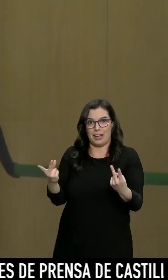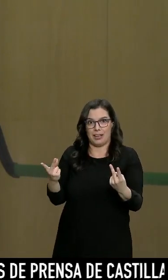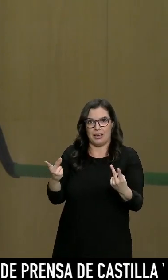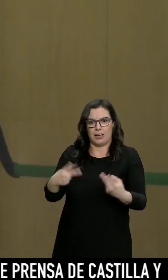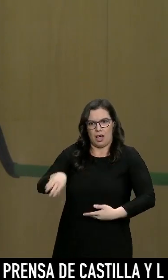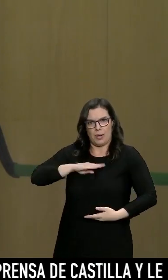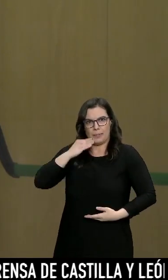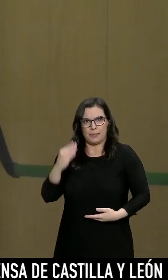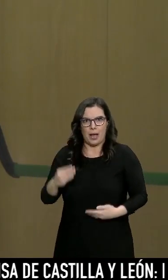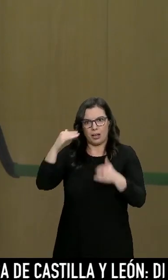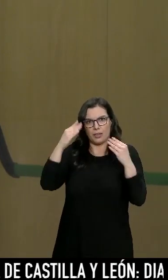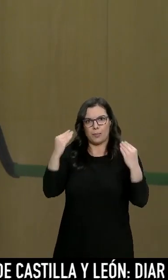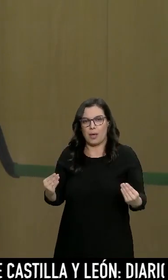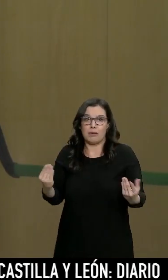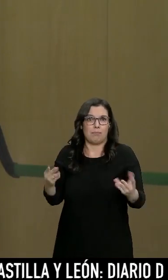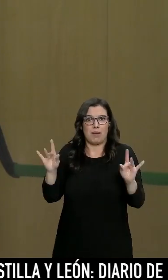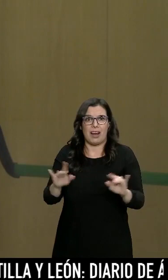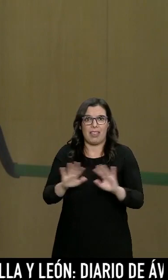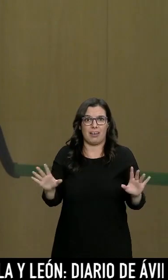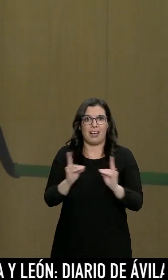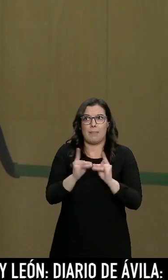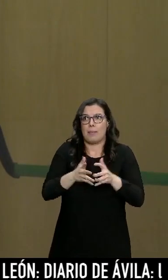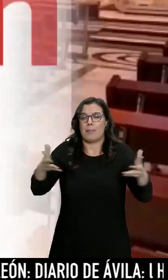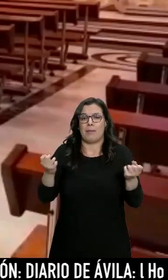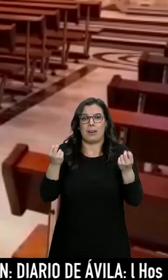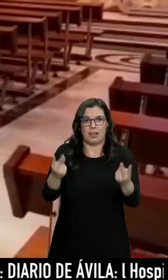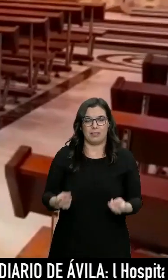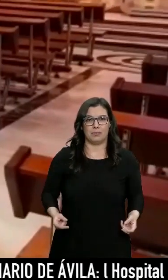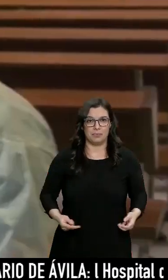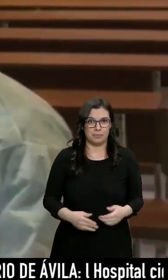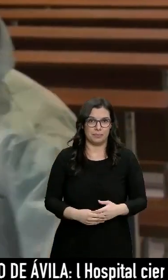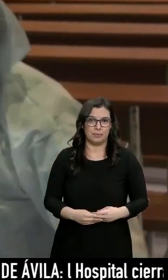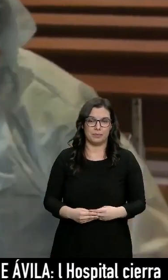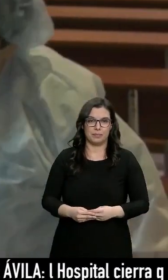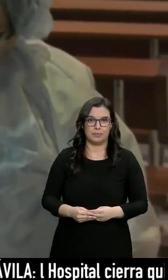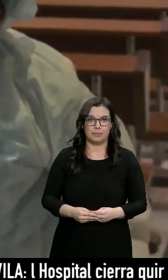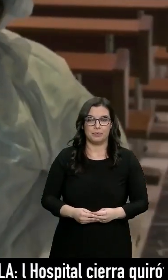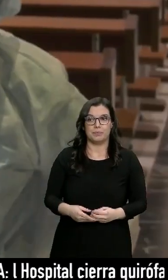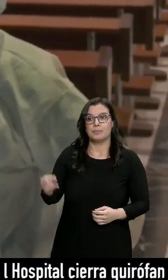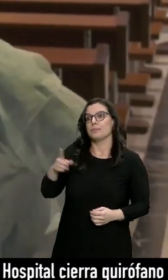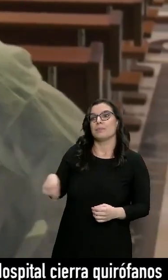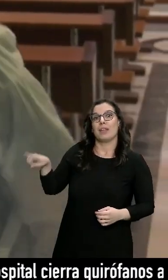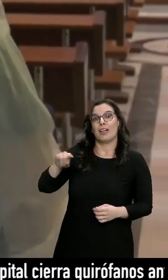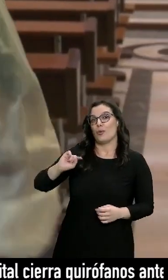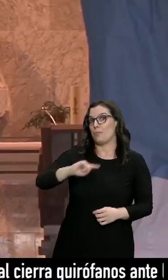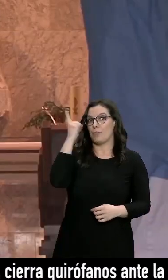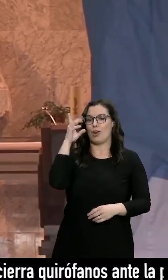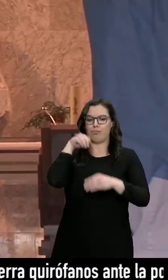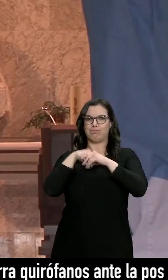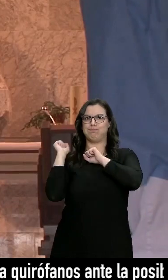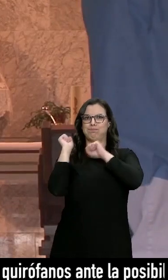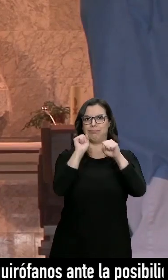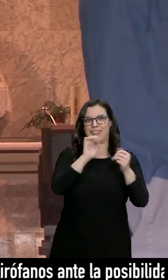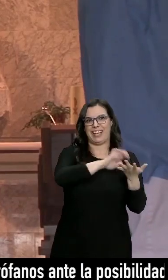cualificados y preparados para atenderles, no nos va a servir para nada. Son los primeros inmunizados contra la